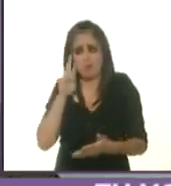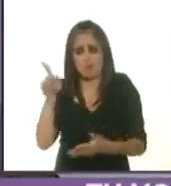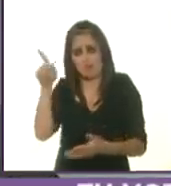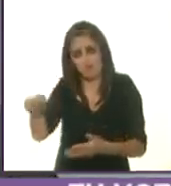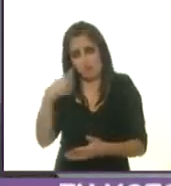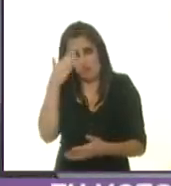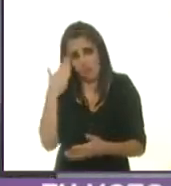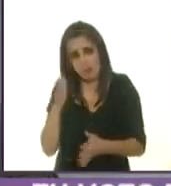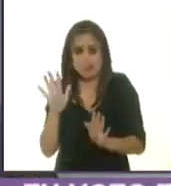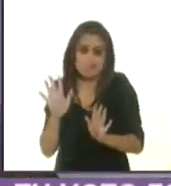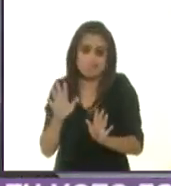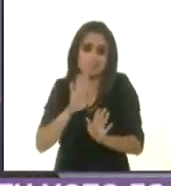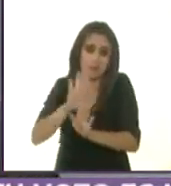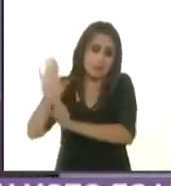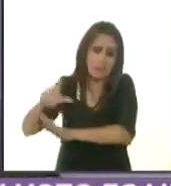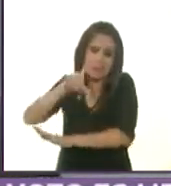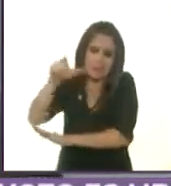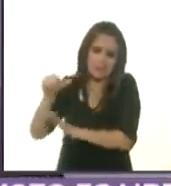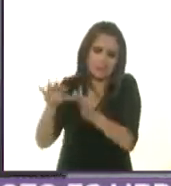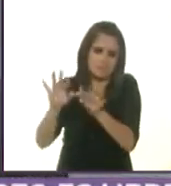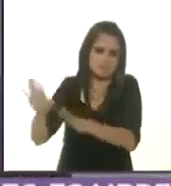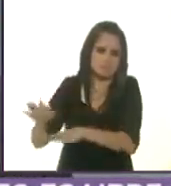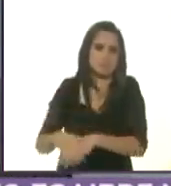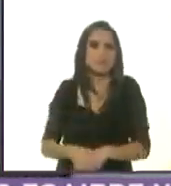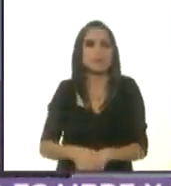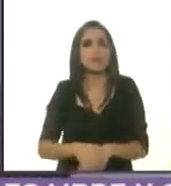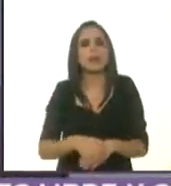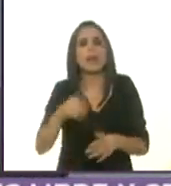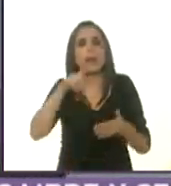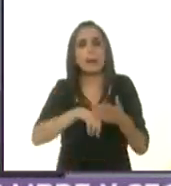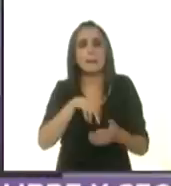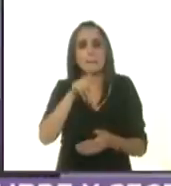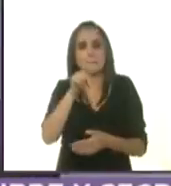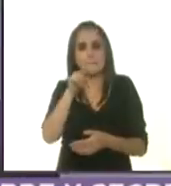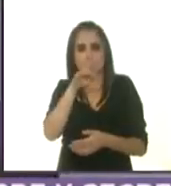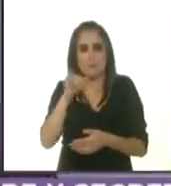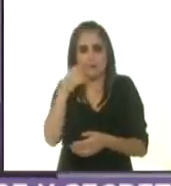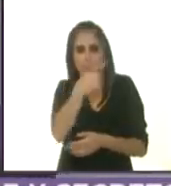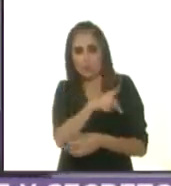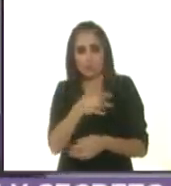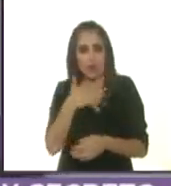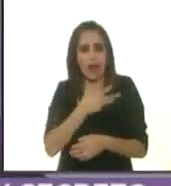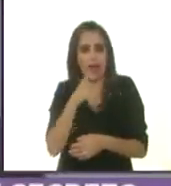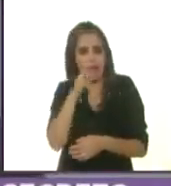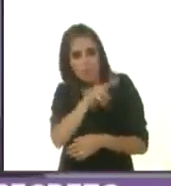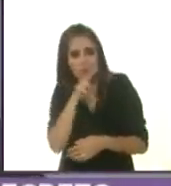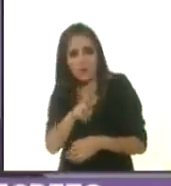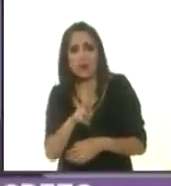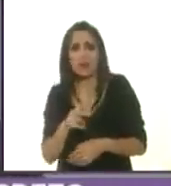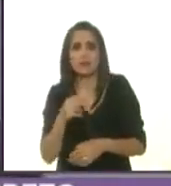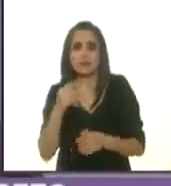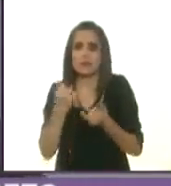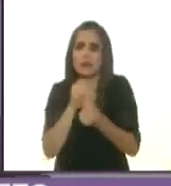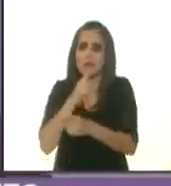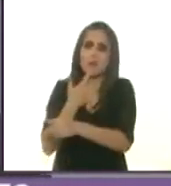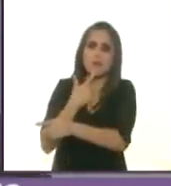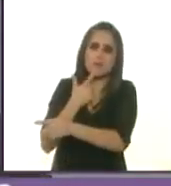un preso se va a ver después la fase superior del priísmo derechista y corrompido es el lopezobradorismo